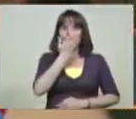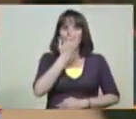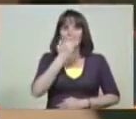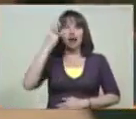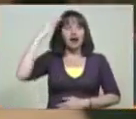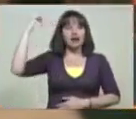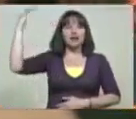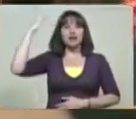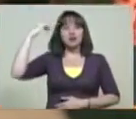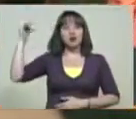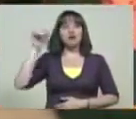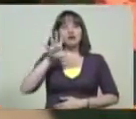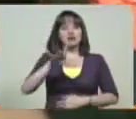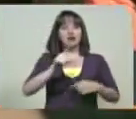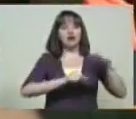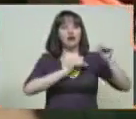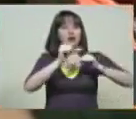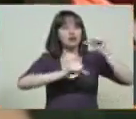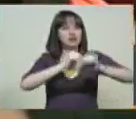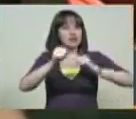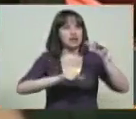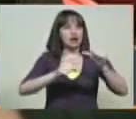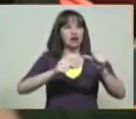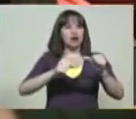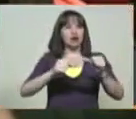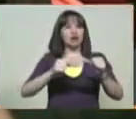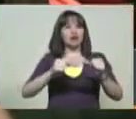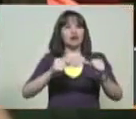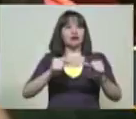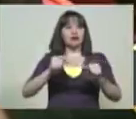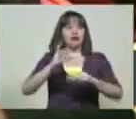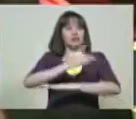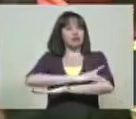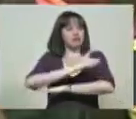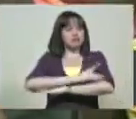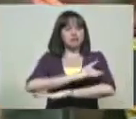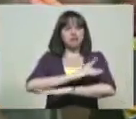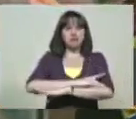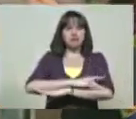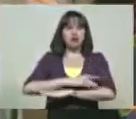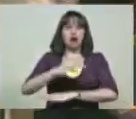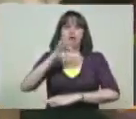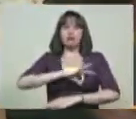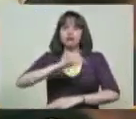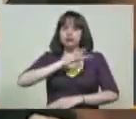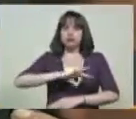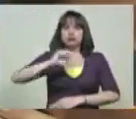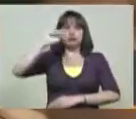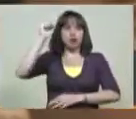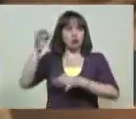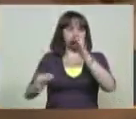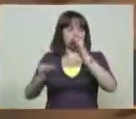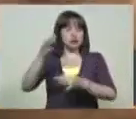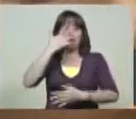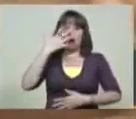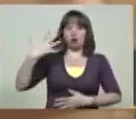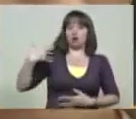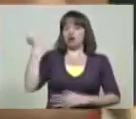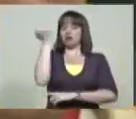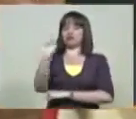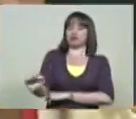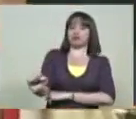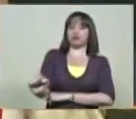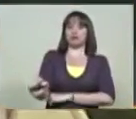sueño de cinco siglos de dignidad independencia justicia social el orgullo es la rebeldía